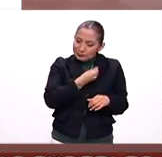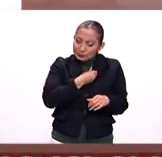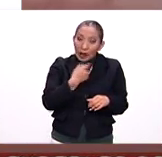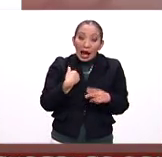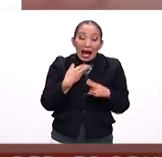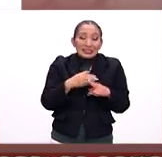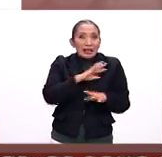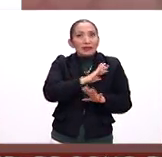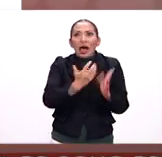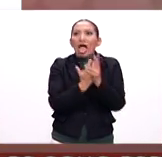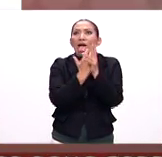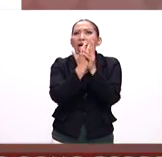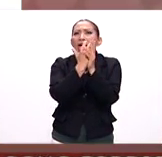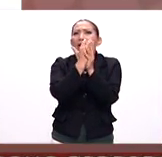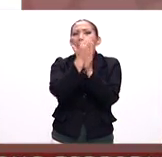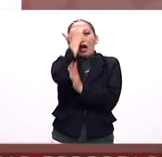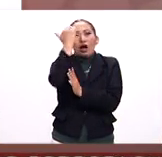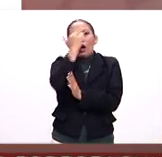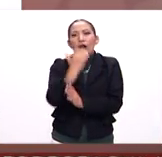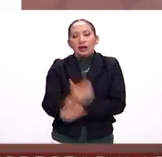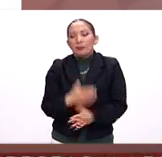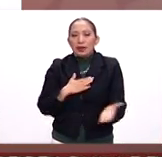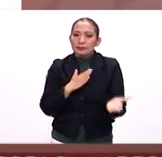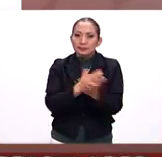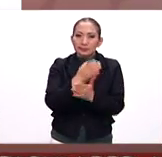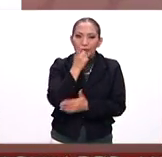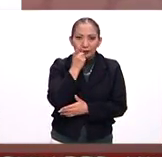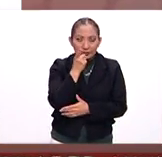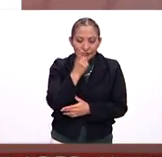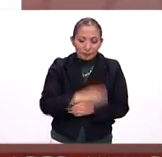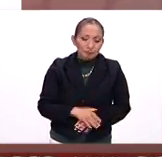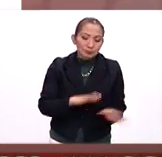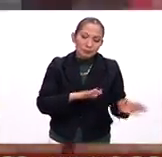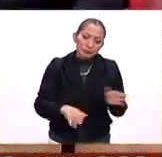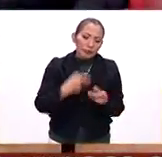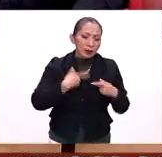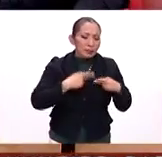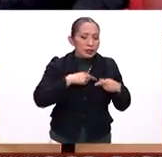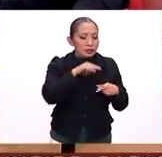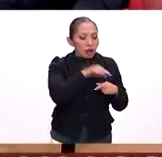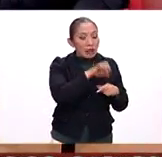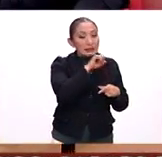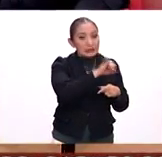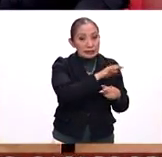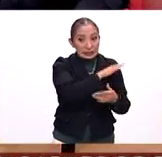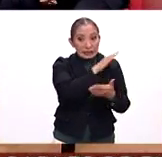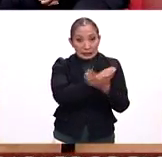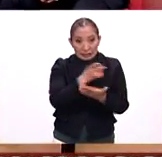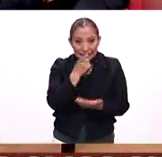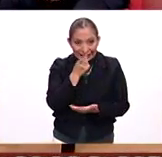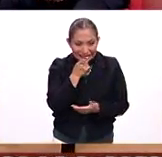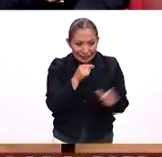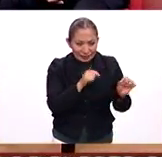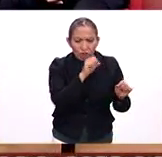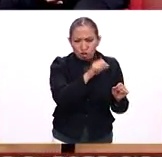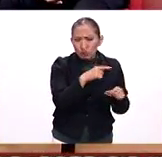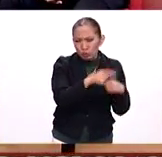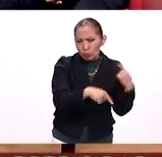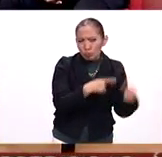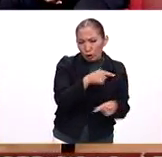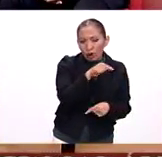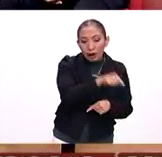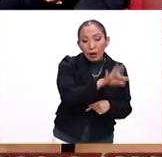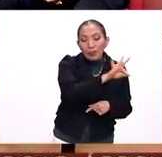acudo cuando ya de plano siento muchísimo dolor. Y entre la población que resulta que sí va al dentista, pues resulta